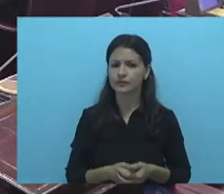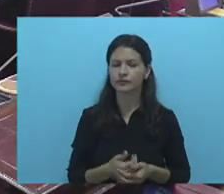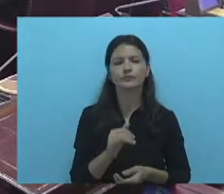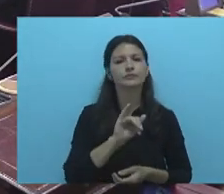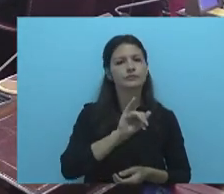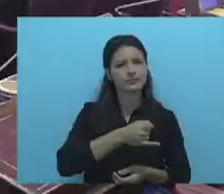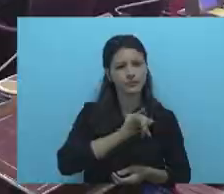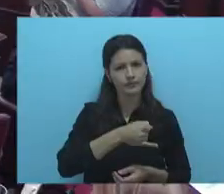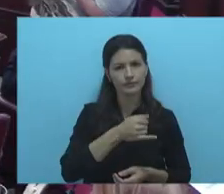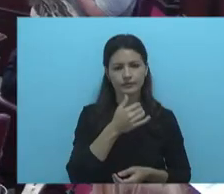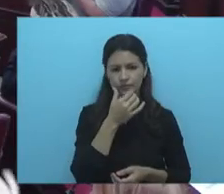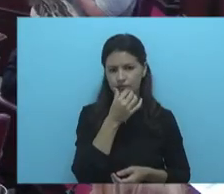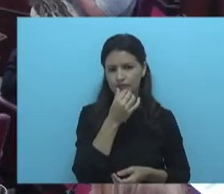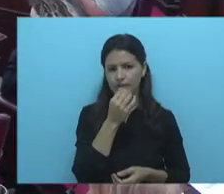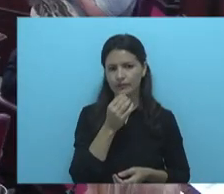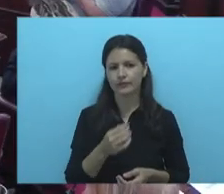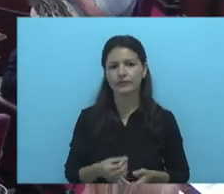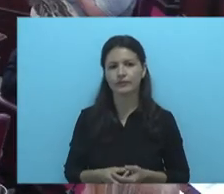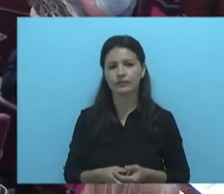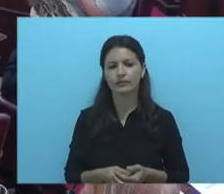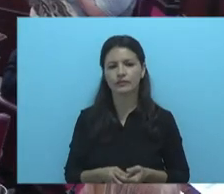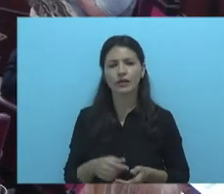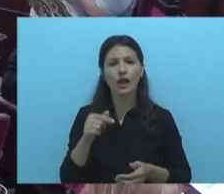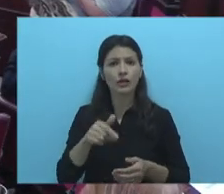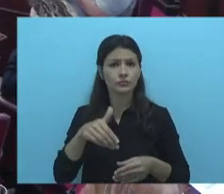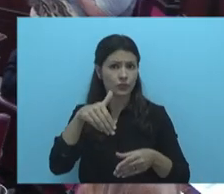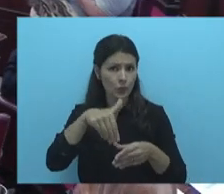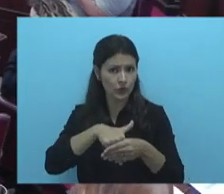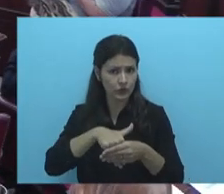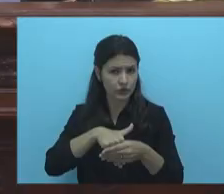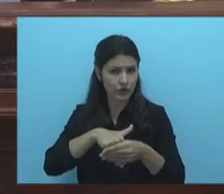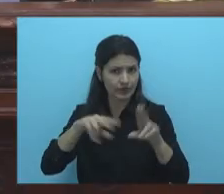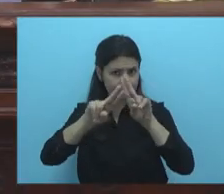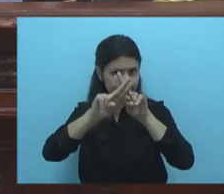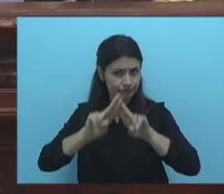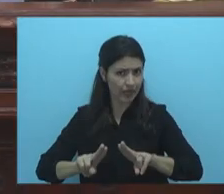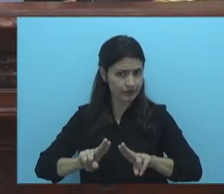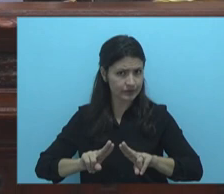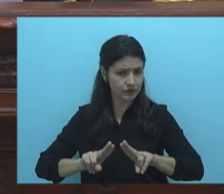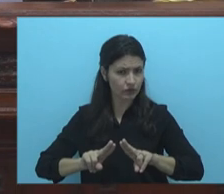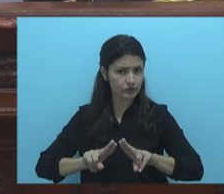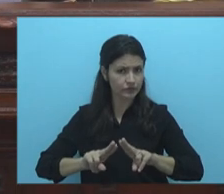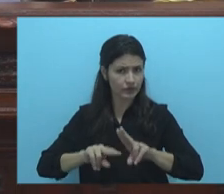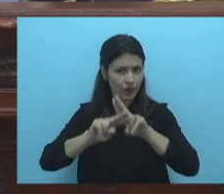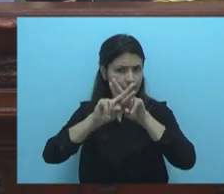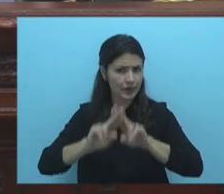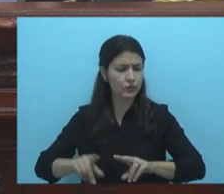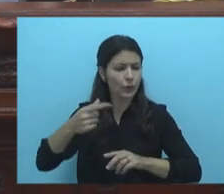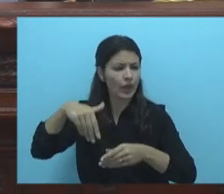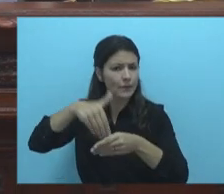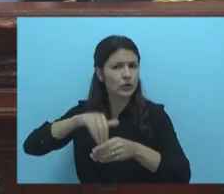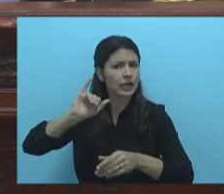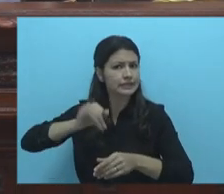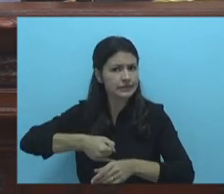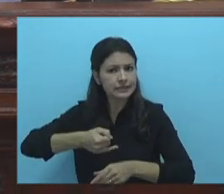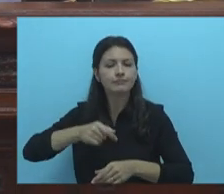votación. Resulta aprobado. En consideración ahora el veto del Poder Ejecutivo, les recuerdo que quienes voten de